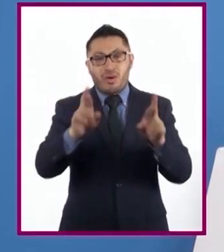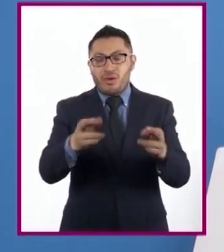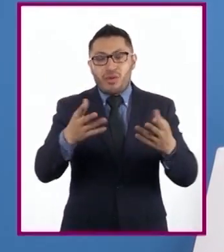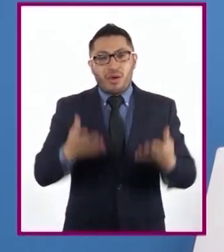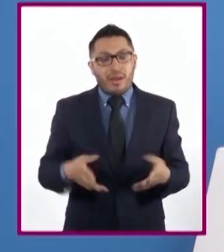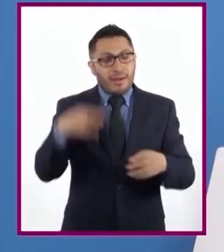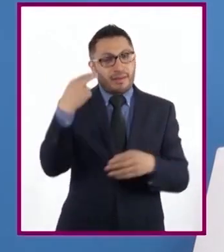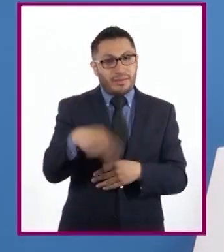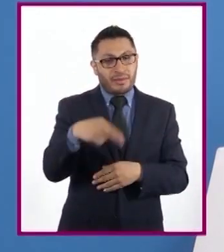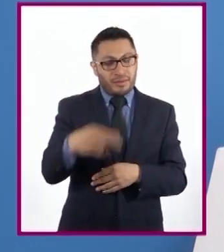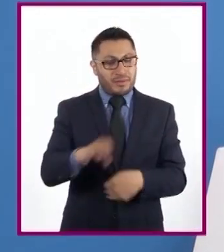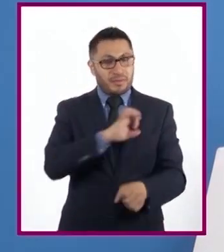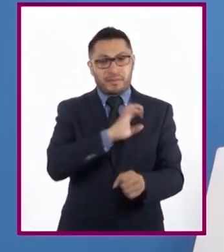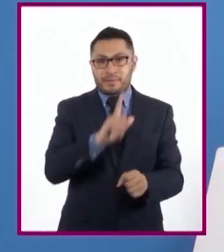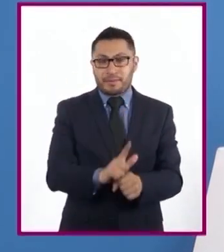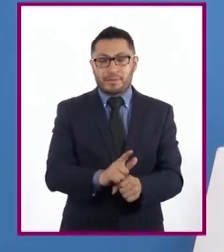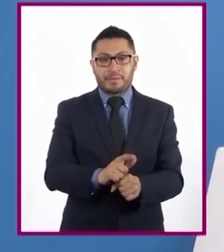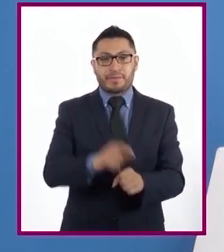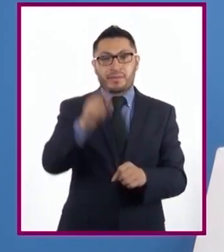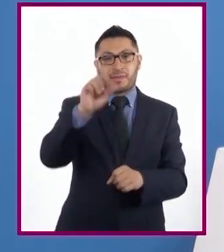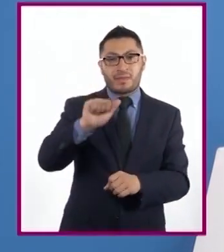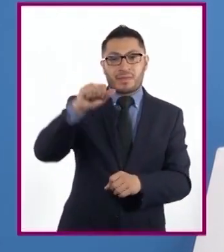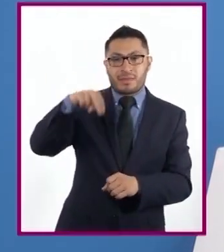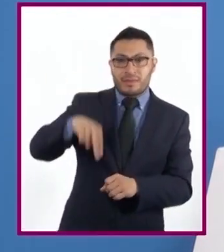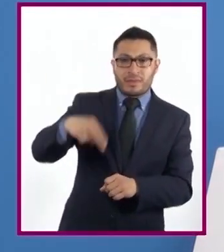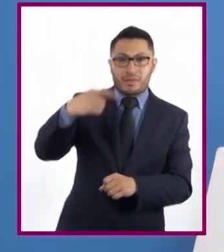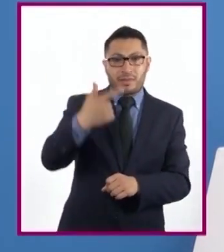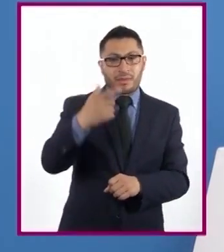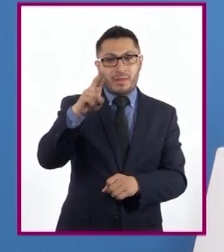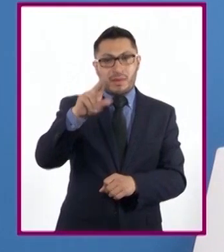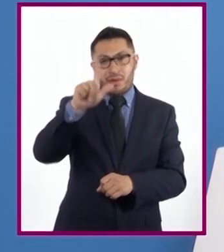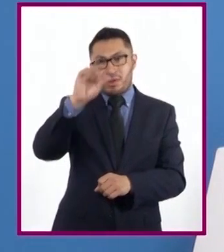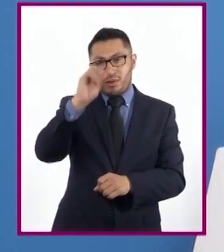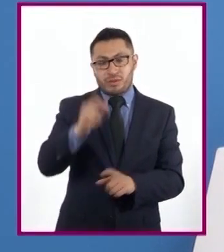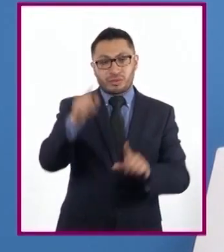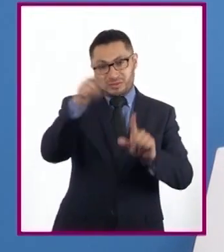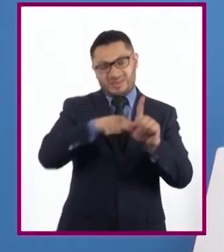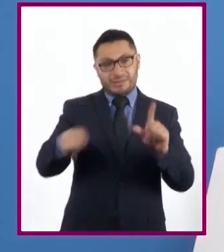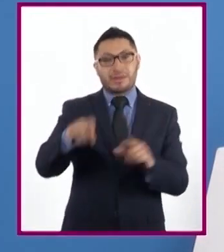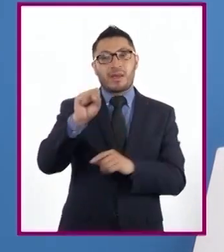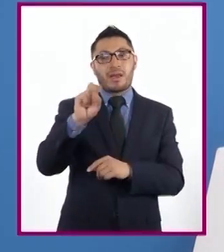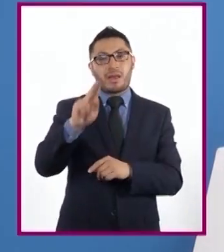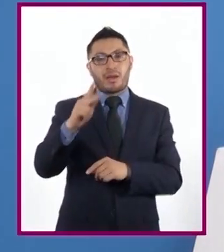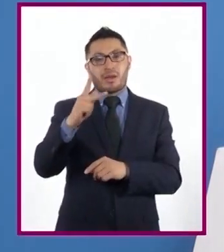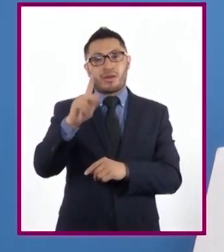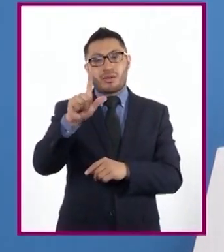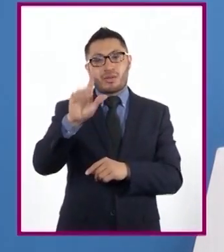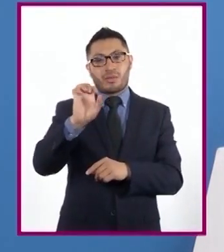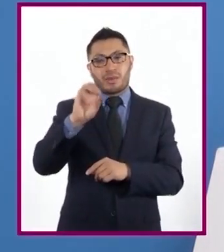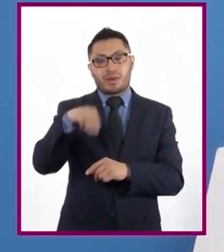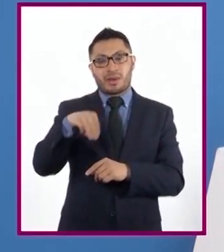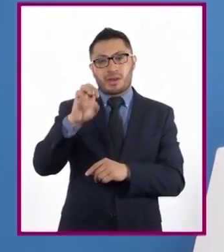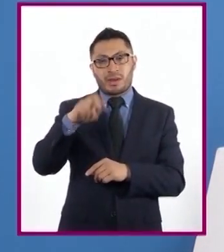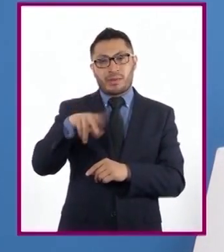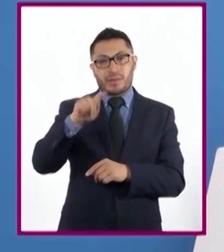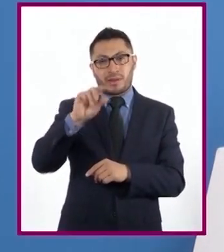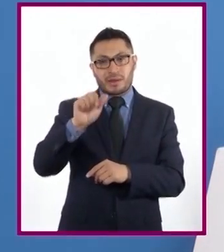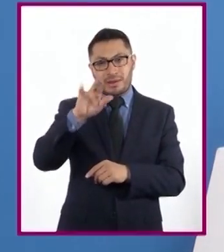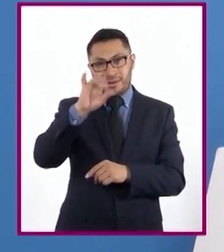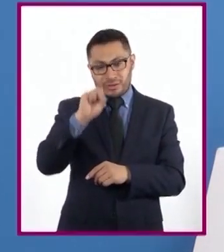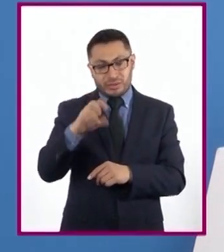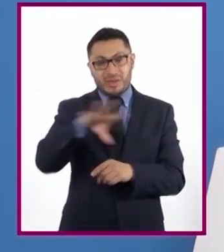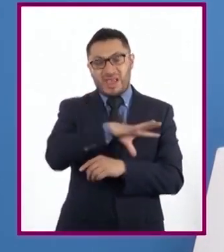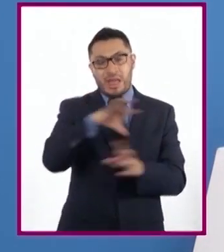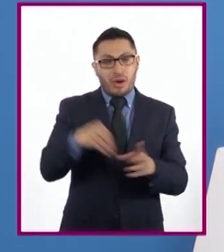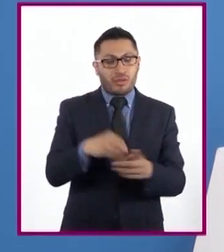un nombre en especial, ángulos suplementarios, ya que si los sumamos, obtenemos 180